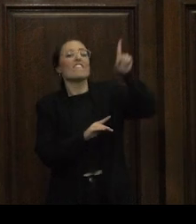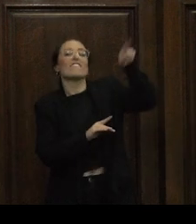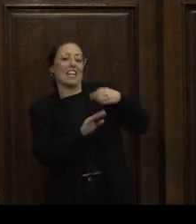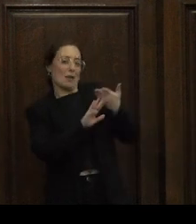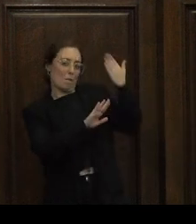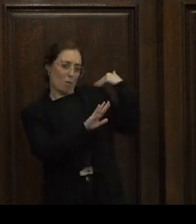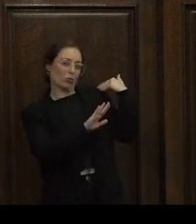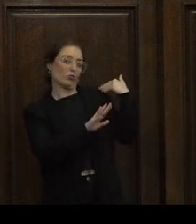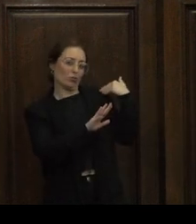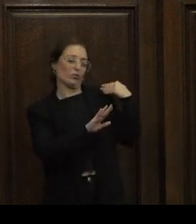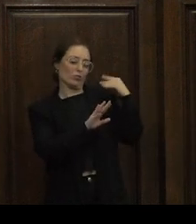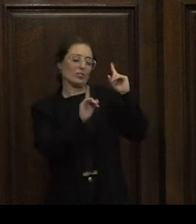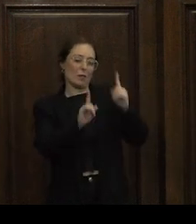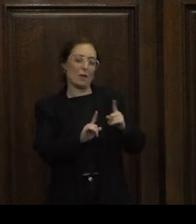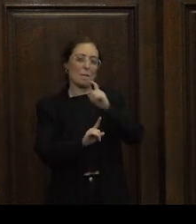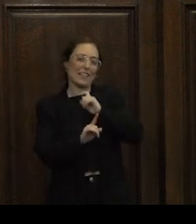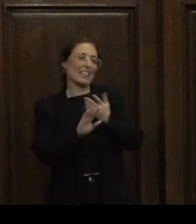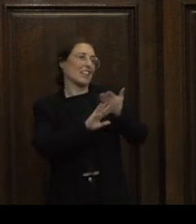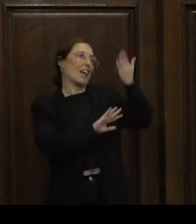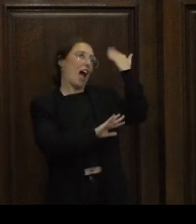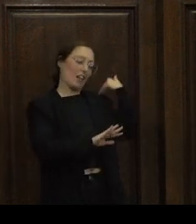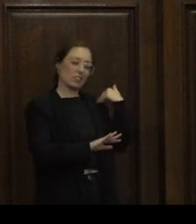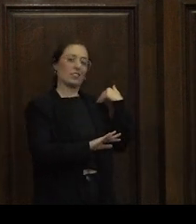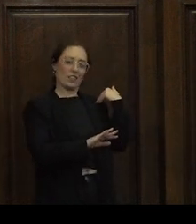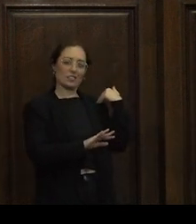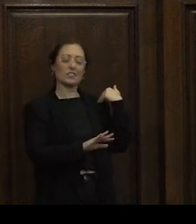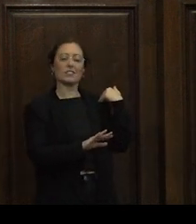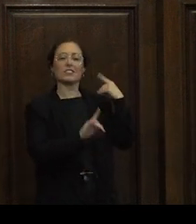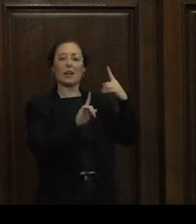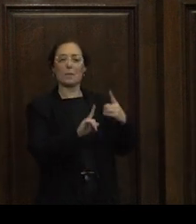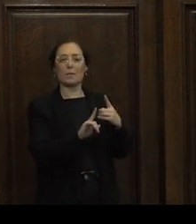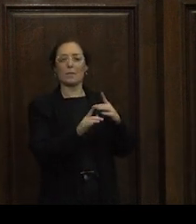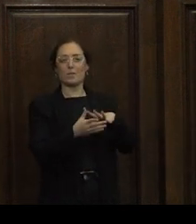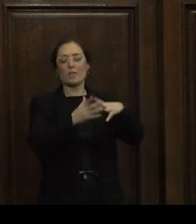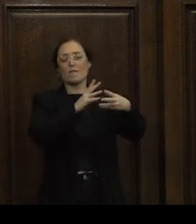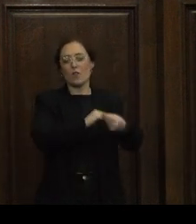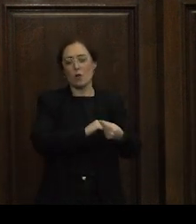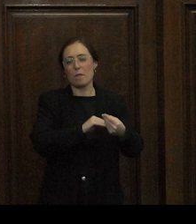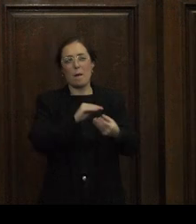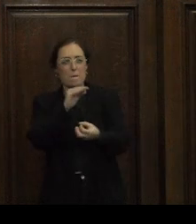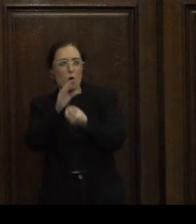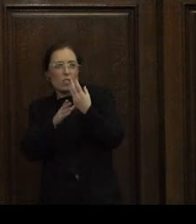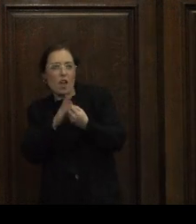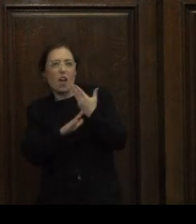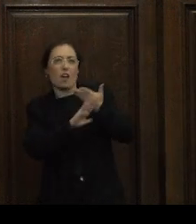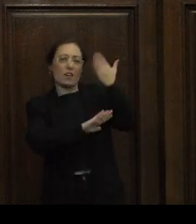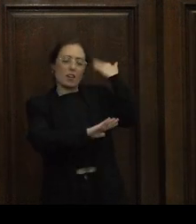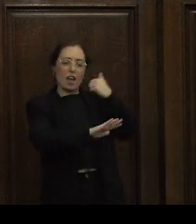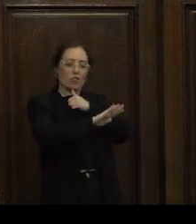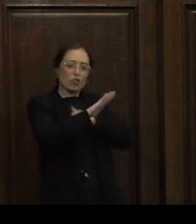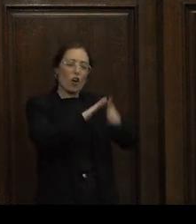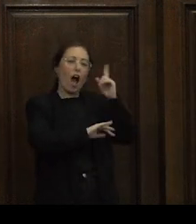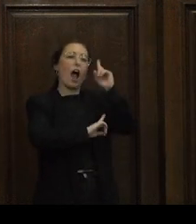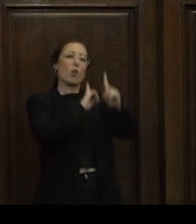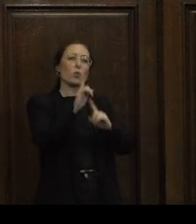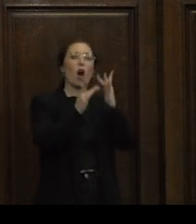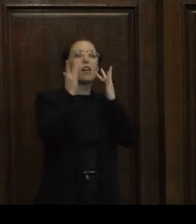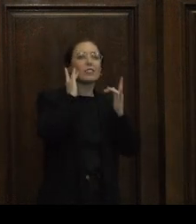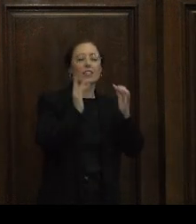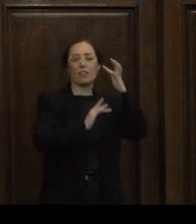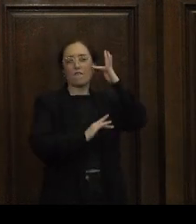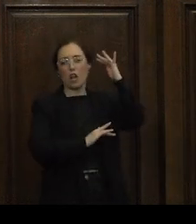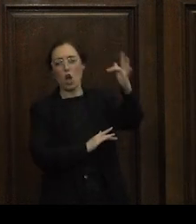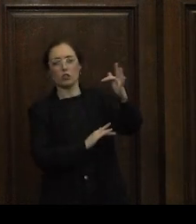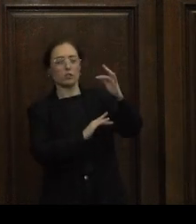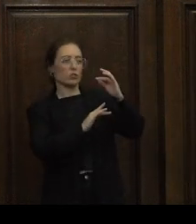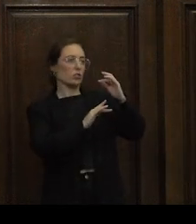más interesantes, ¿no? En el cinismo grecolatino y en sus versiones también modernas, ¿no? De ciertos artistas y